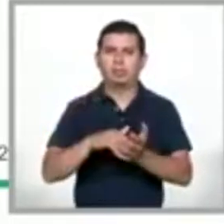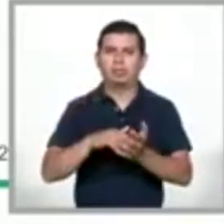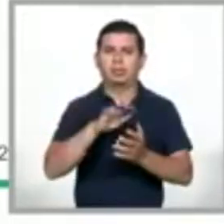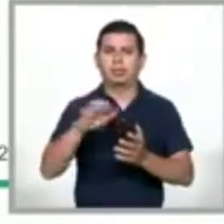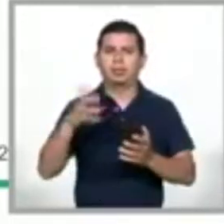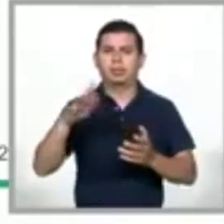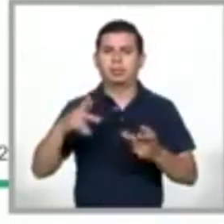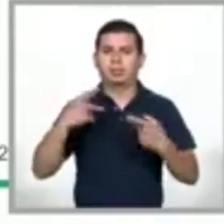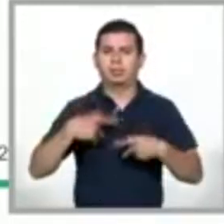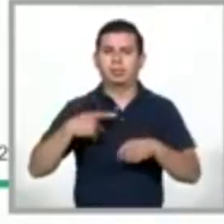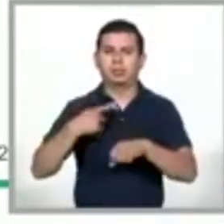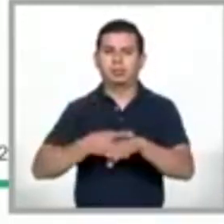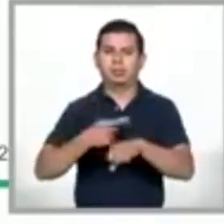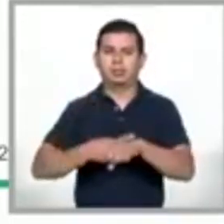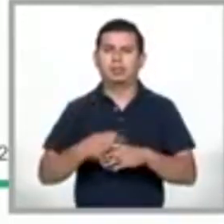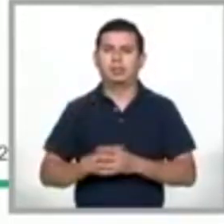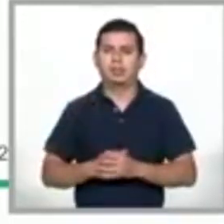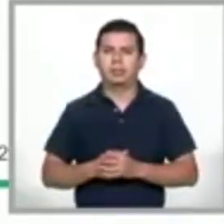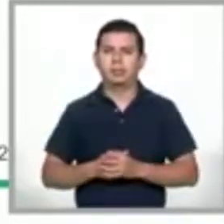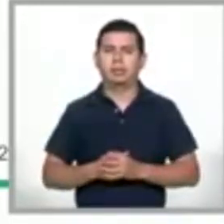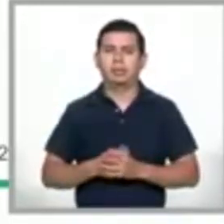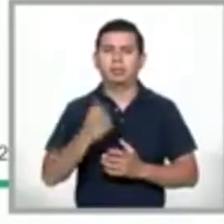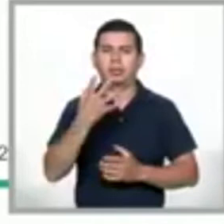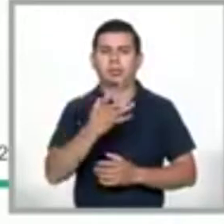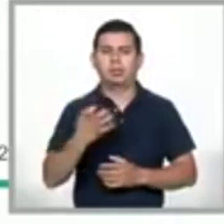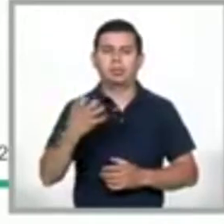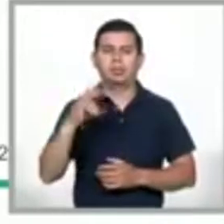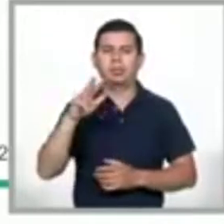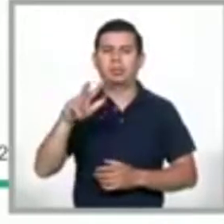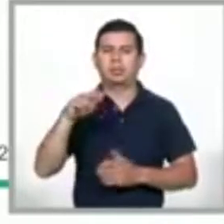7.410.510 casos confirmados y